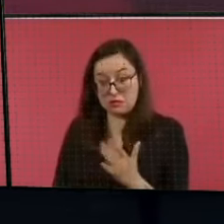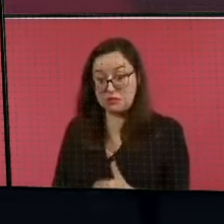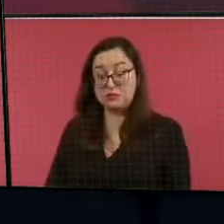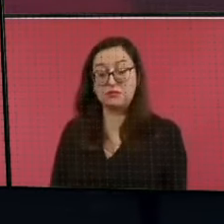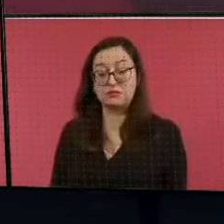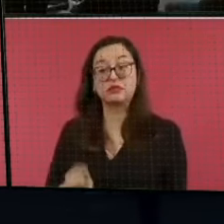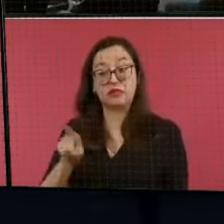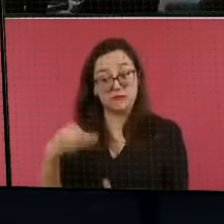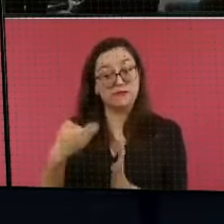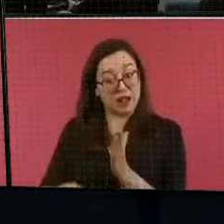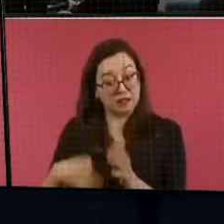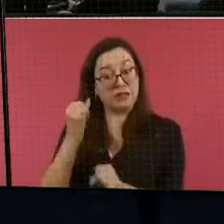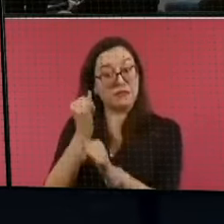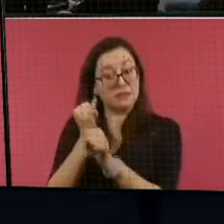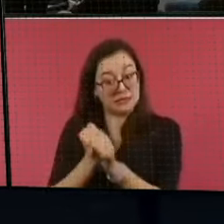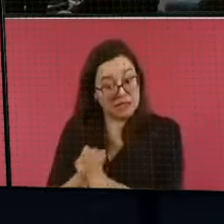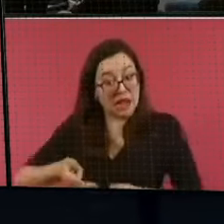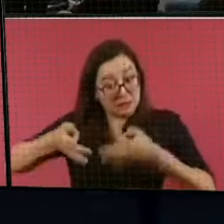hace